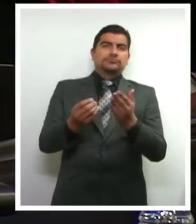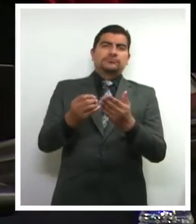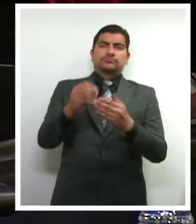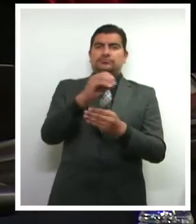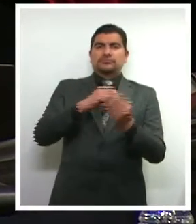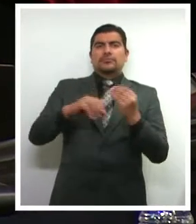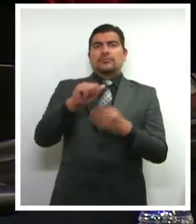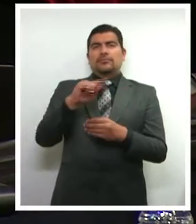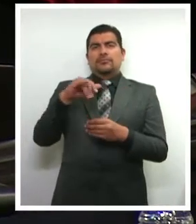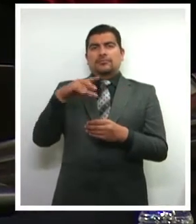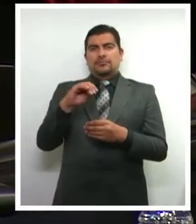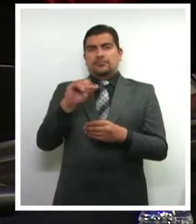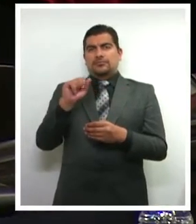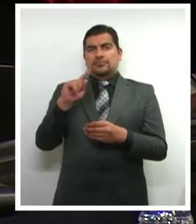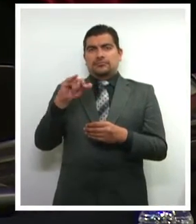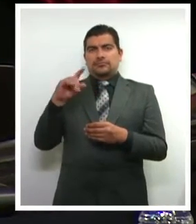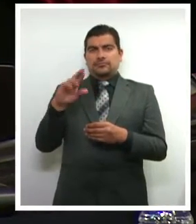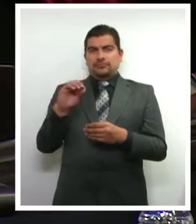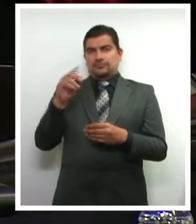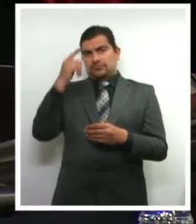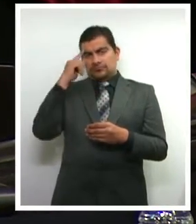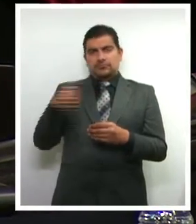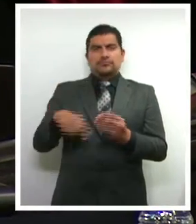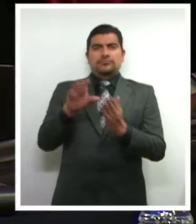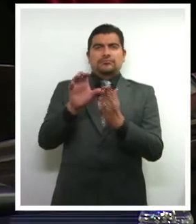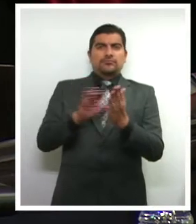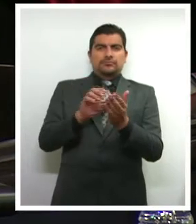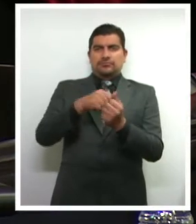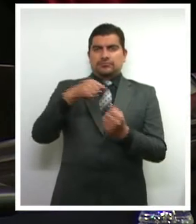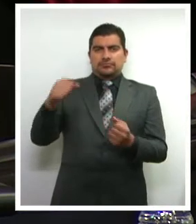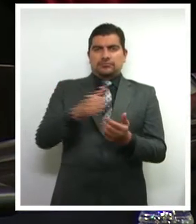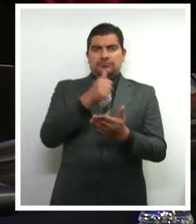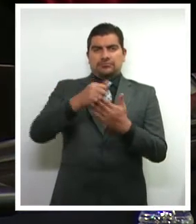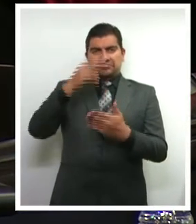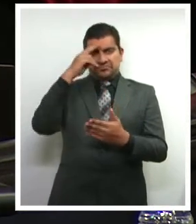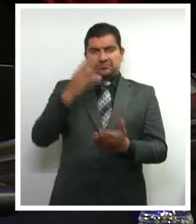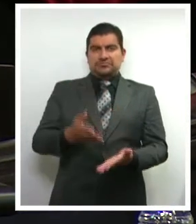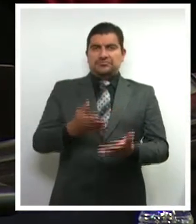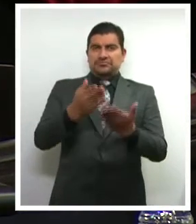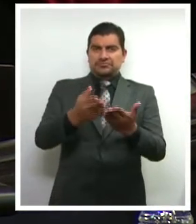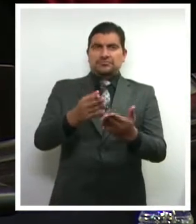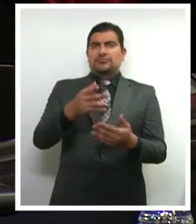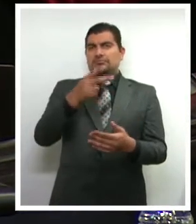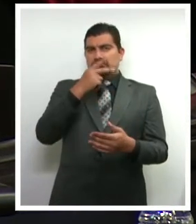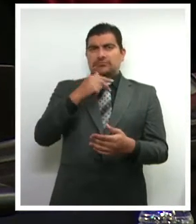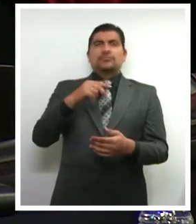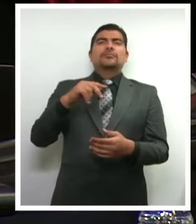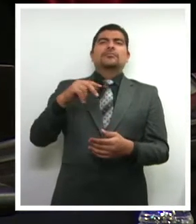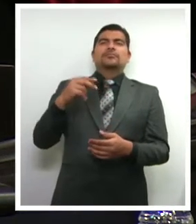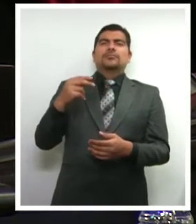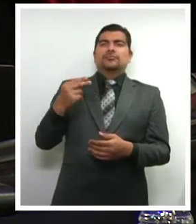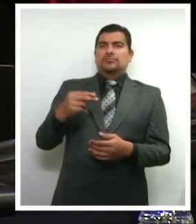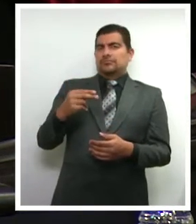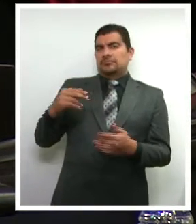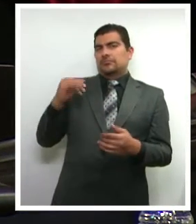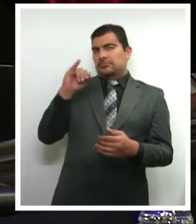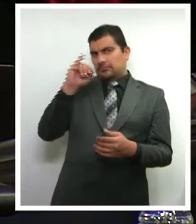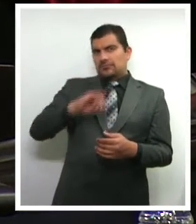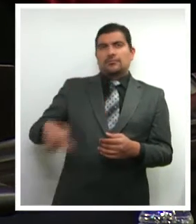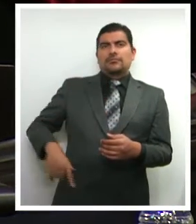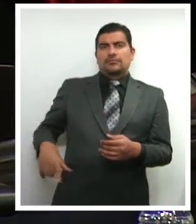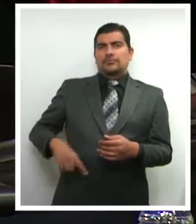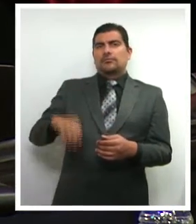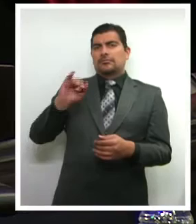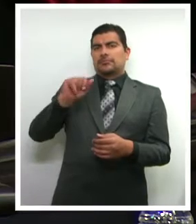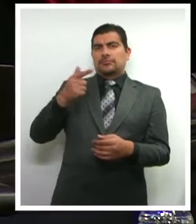transitorio del proyecto de Constitución Política de la Ciudad de México que presentó el ciudadano jefe de gobierno Miguel Ángel